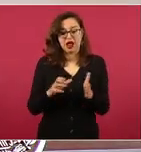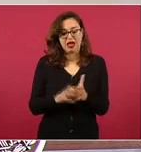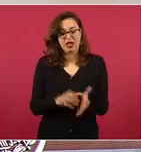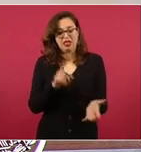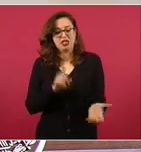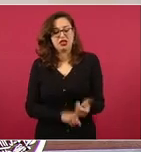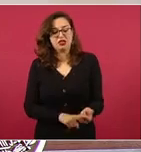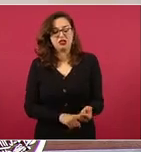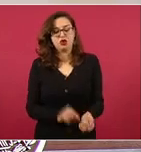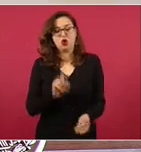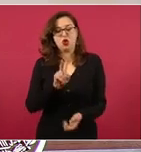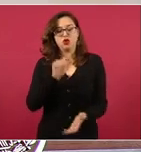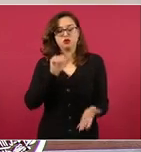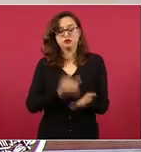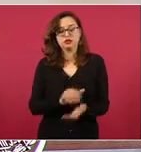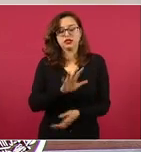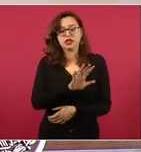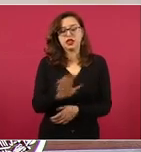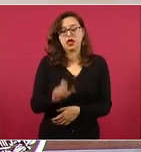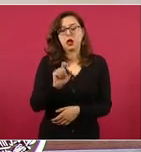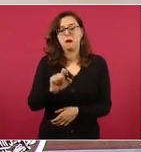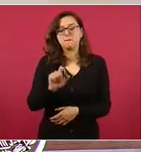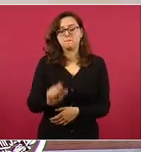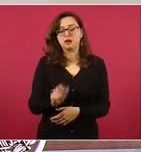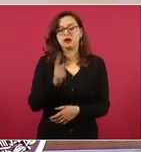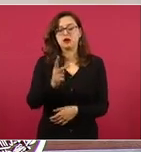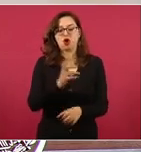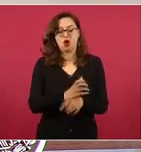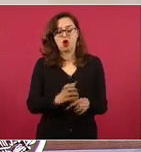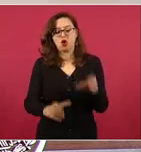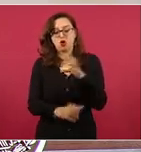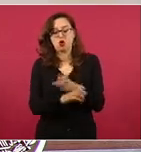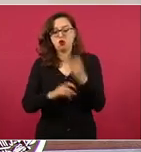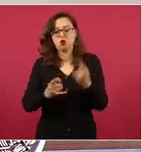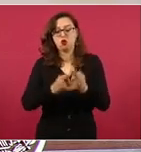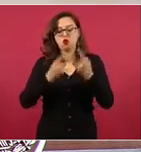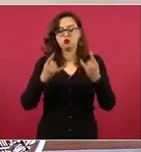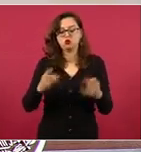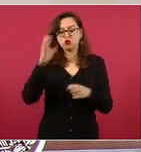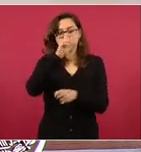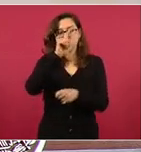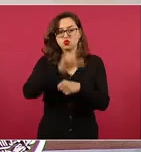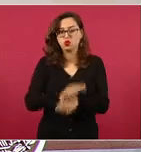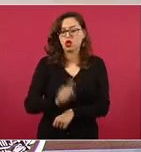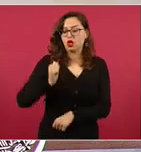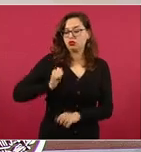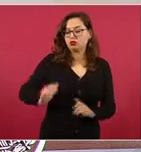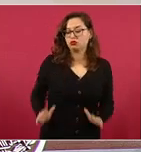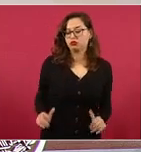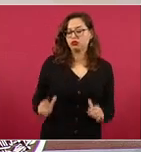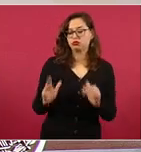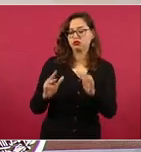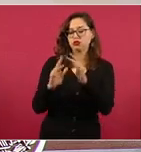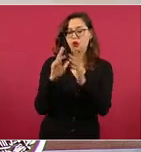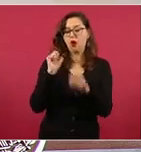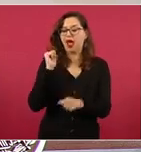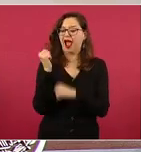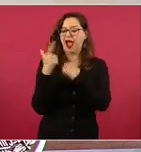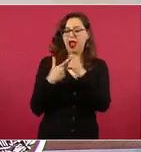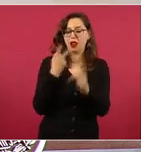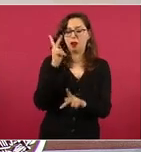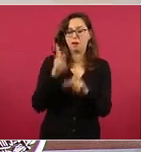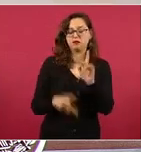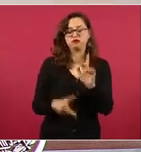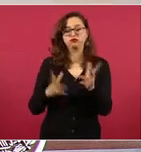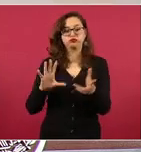objetos o fragmentos de carácter histórico o arqueológico que hasta la fecha contabilizan